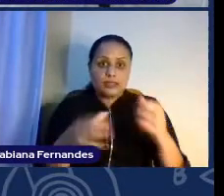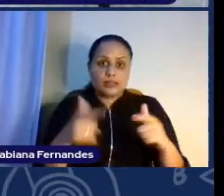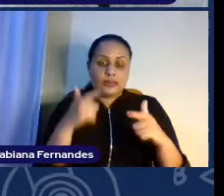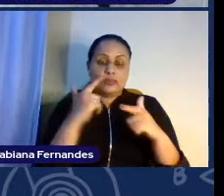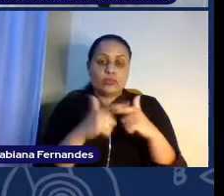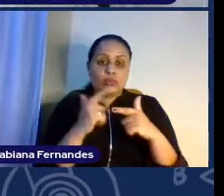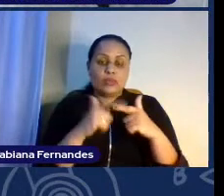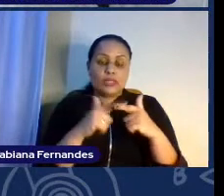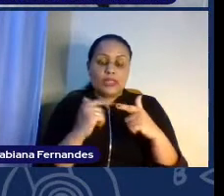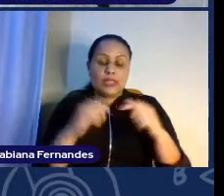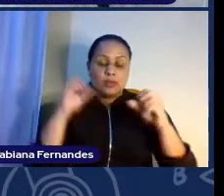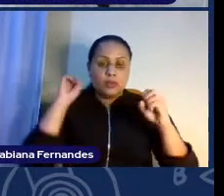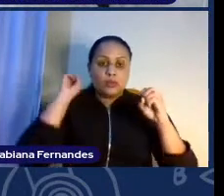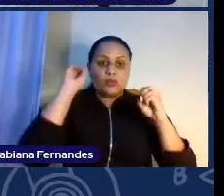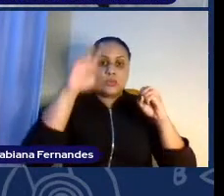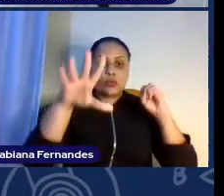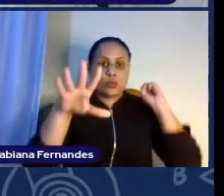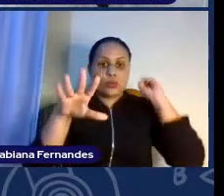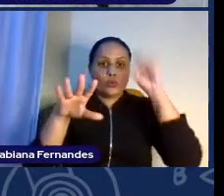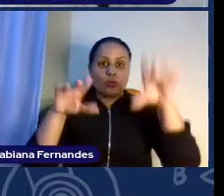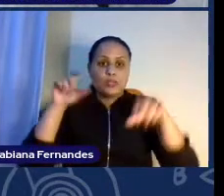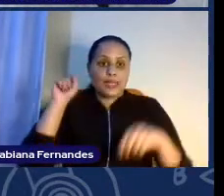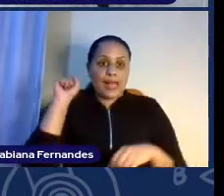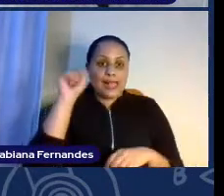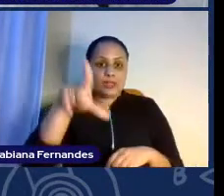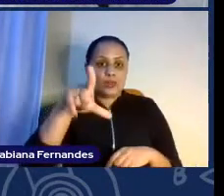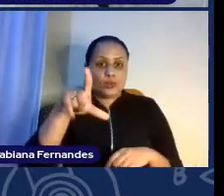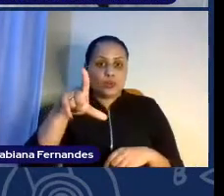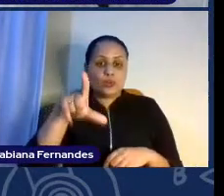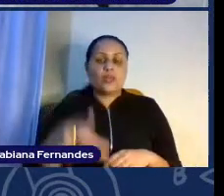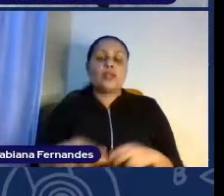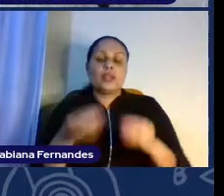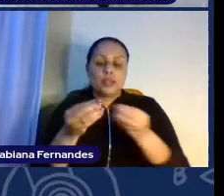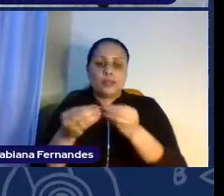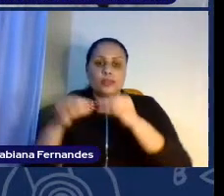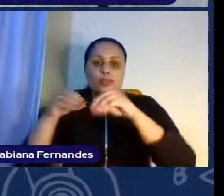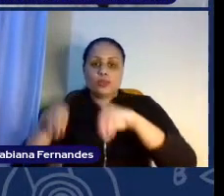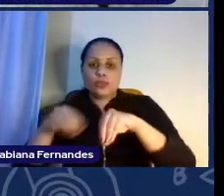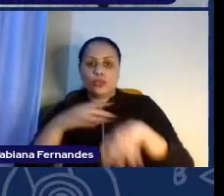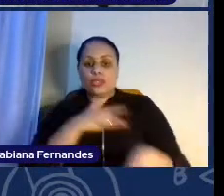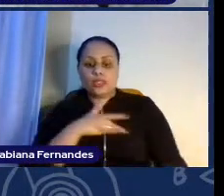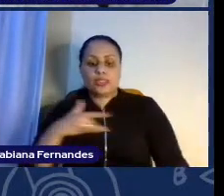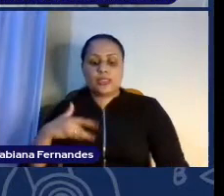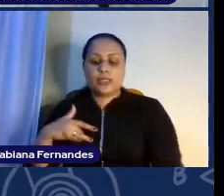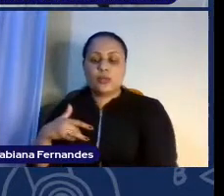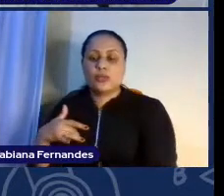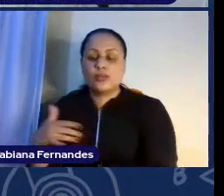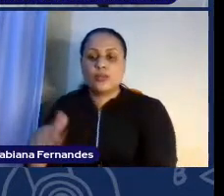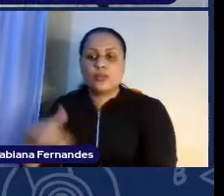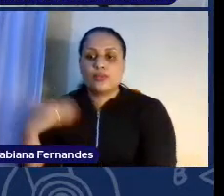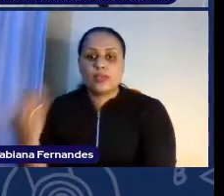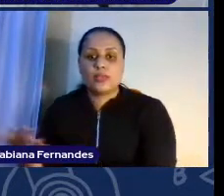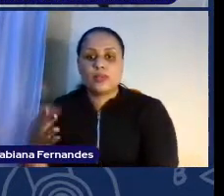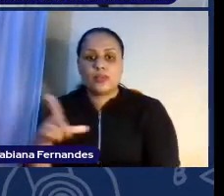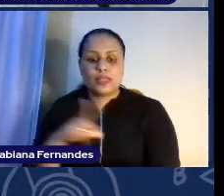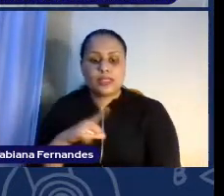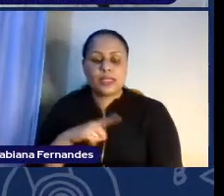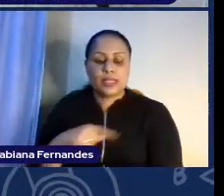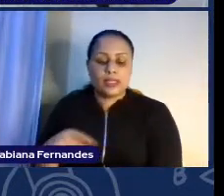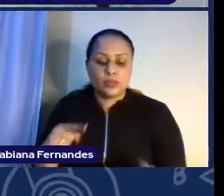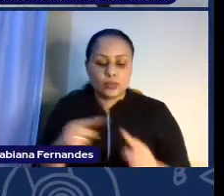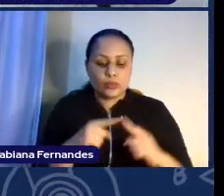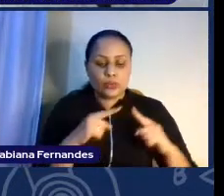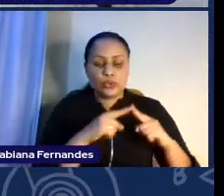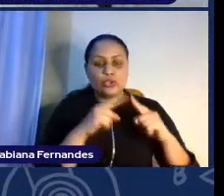una luz color azul, que es la que sobre todo produce este tipo de alteración.